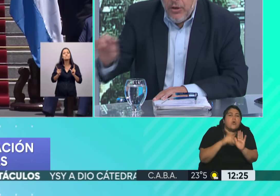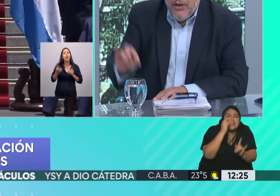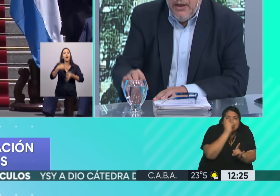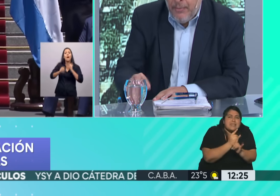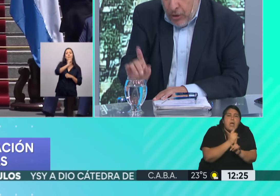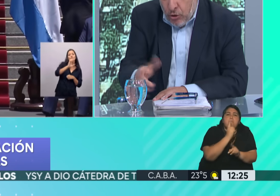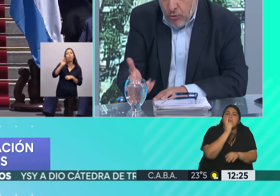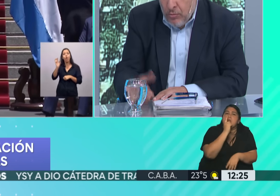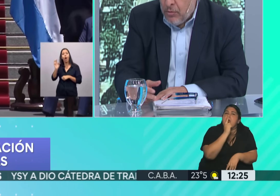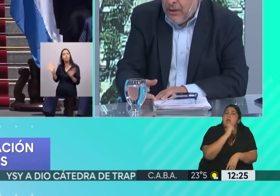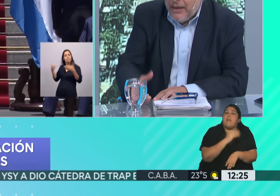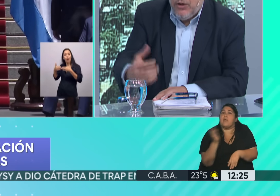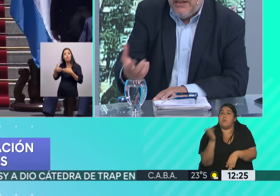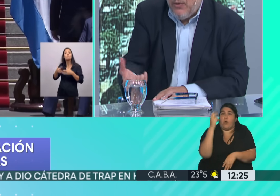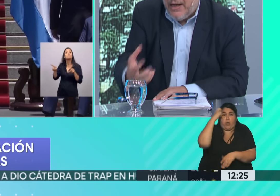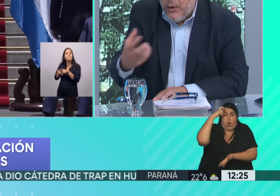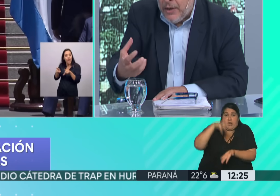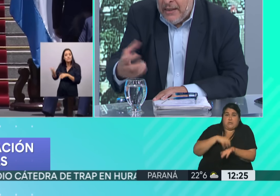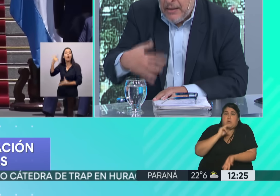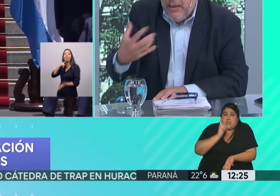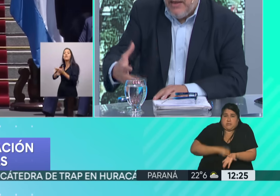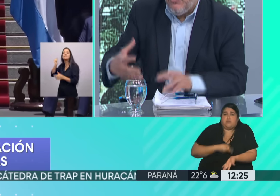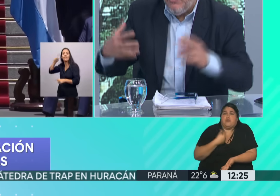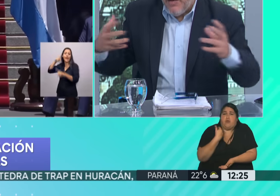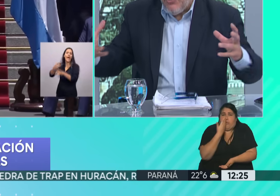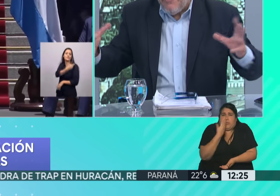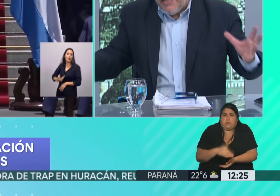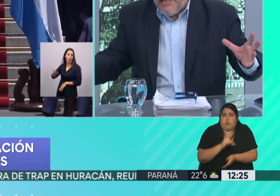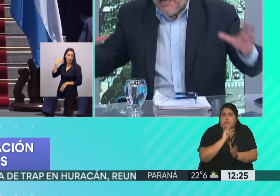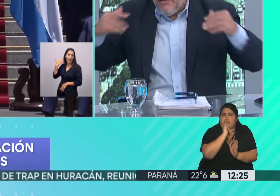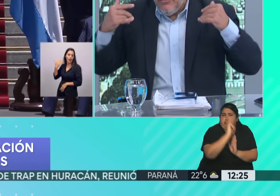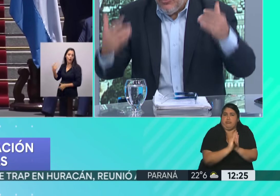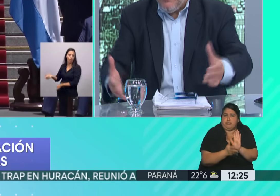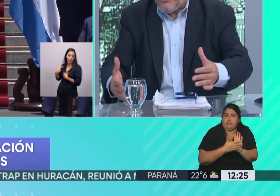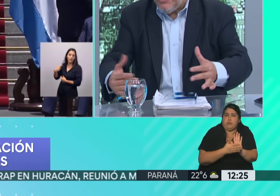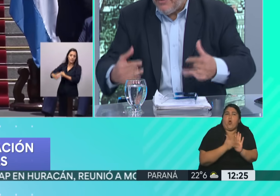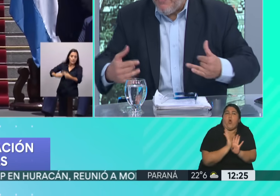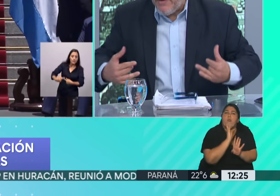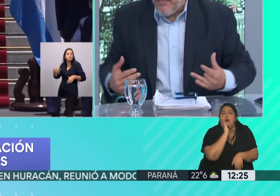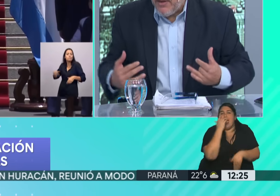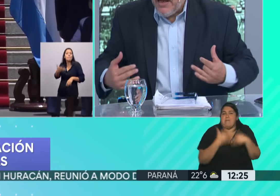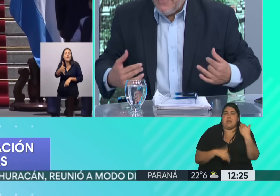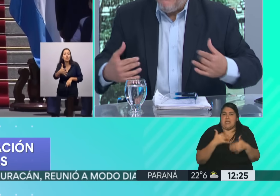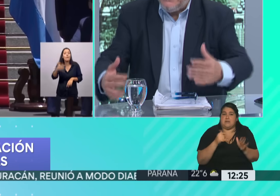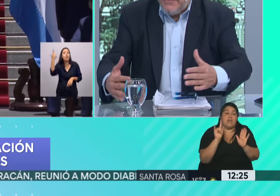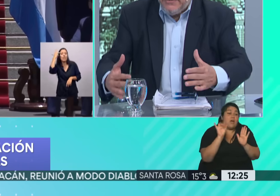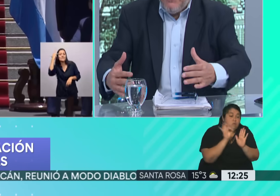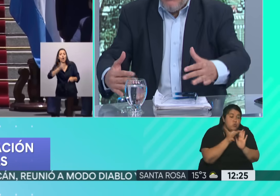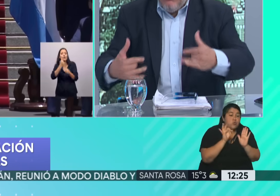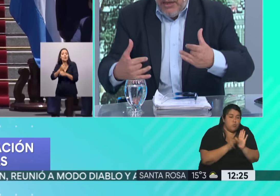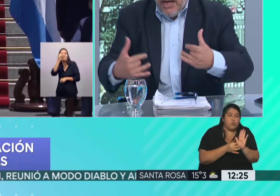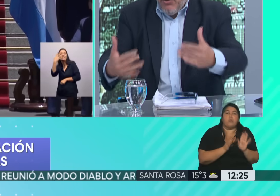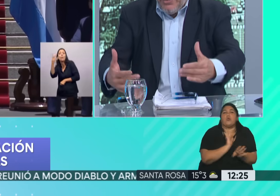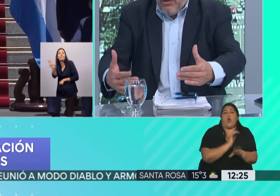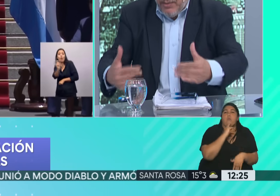congreso por eso es un decreto de necesidad una urgencia se plantea un plano de emergencia tomamos est medidas para poder avanzar en este